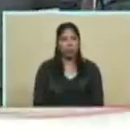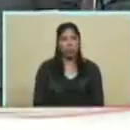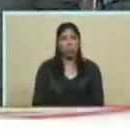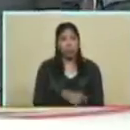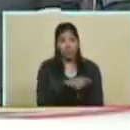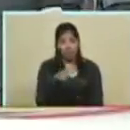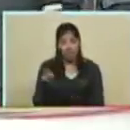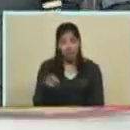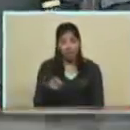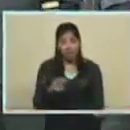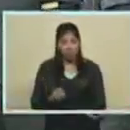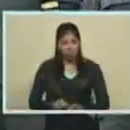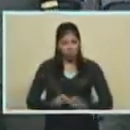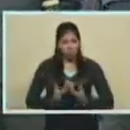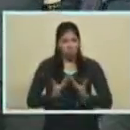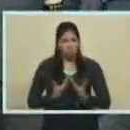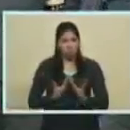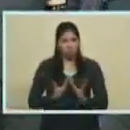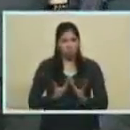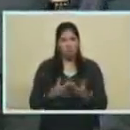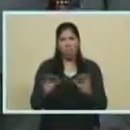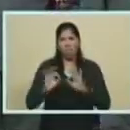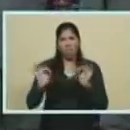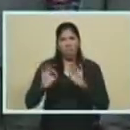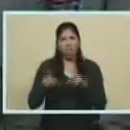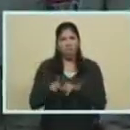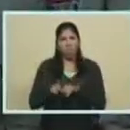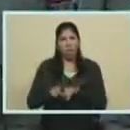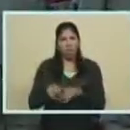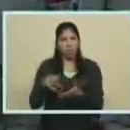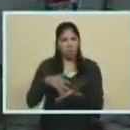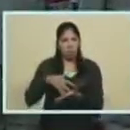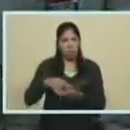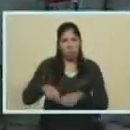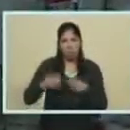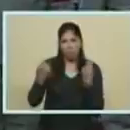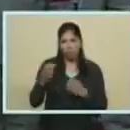Esa fuerza que nada la puede vulnerar.